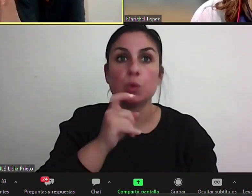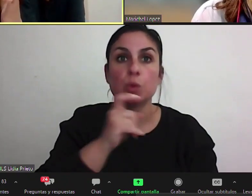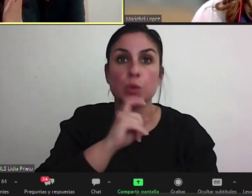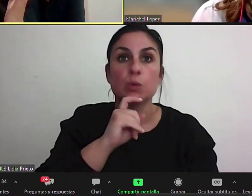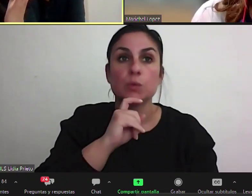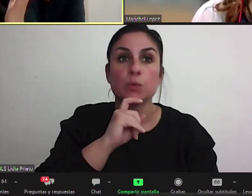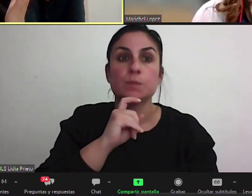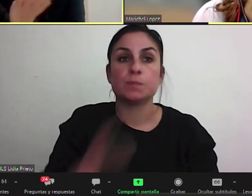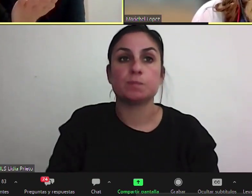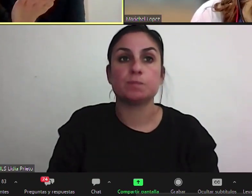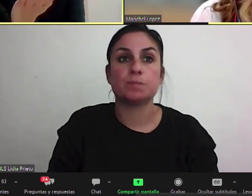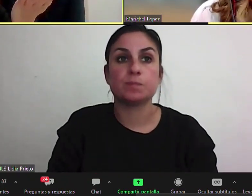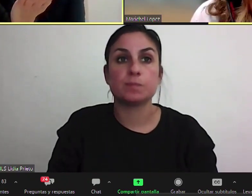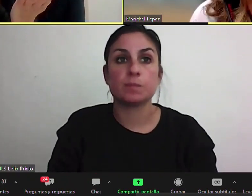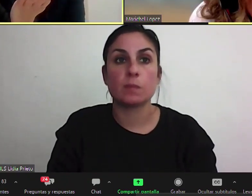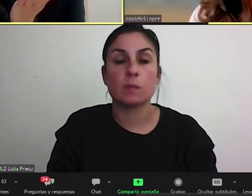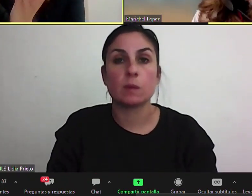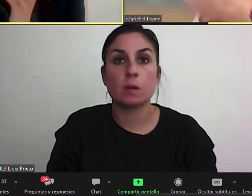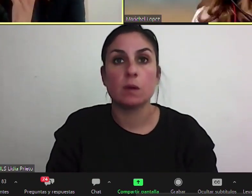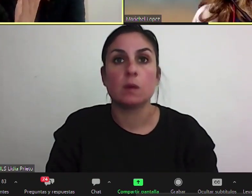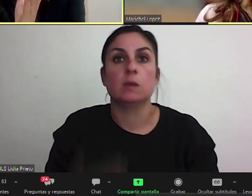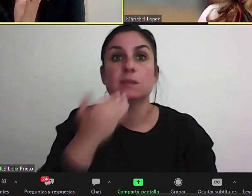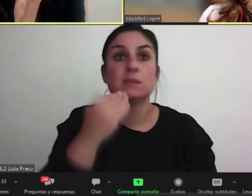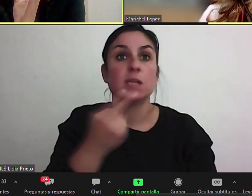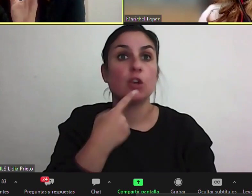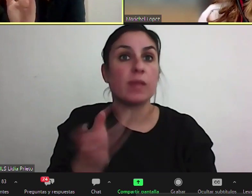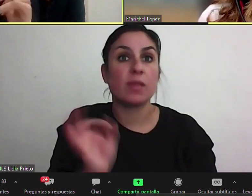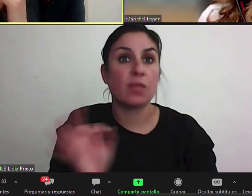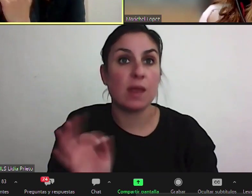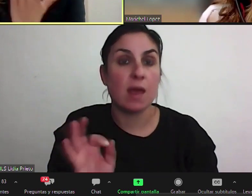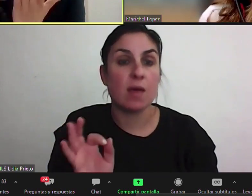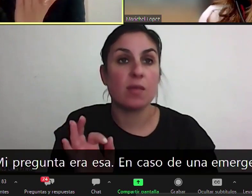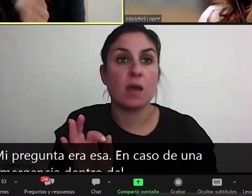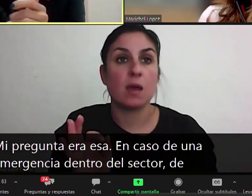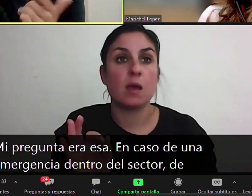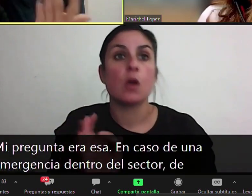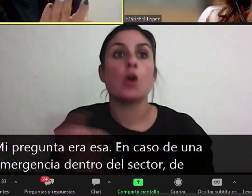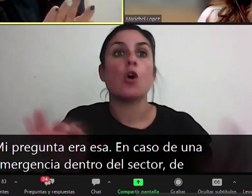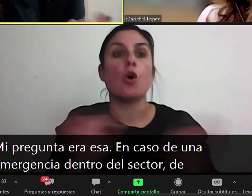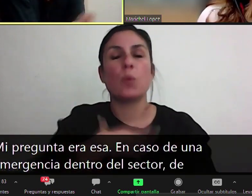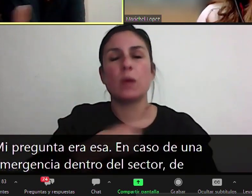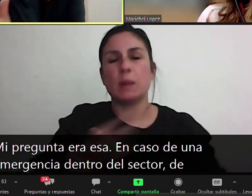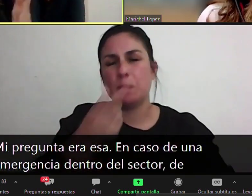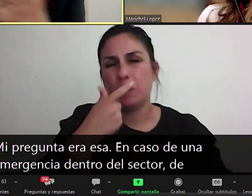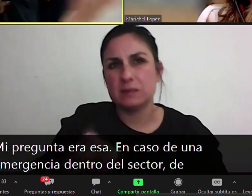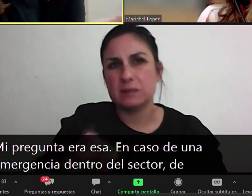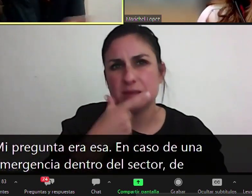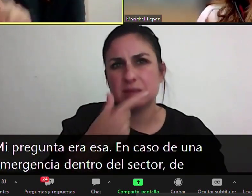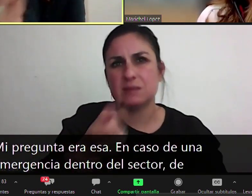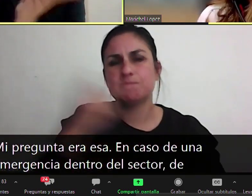como si la persona no te lo dice, o otra cosa es que vaya hipermedicada, que se le note mucho, pues ahí,